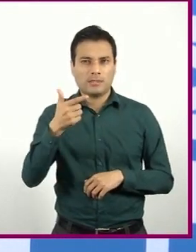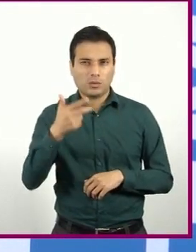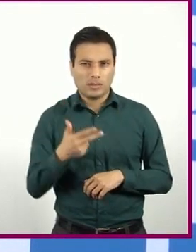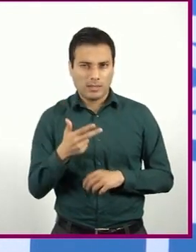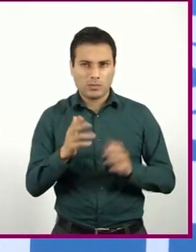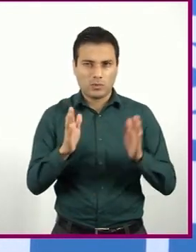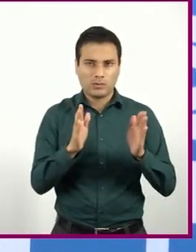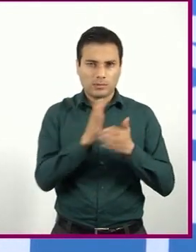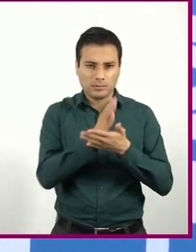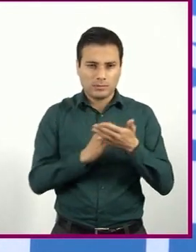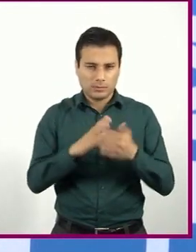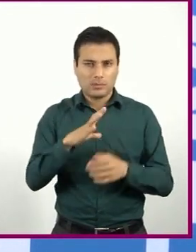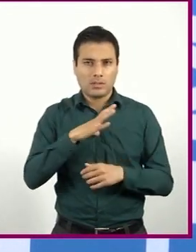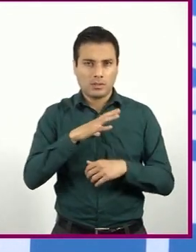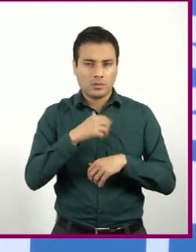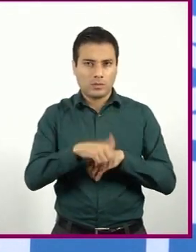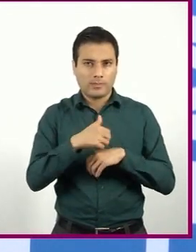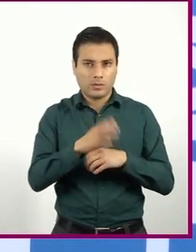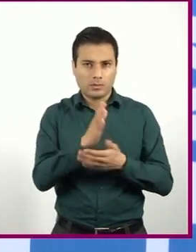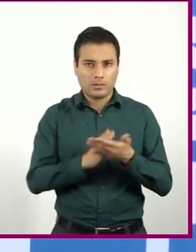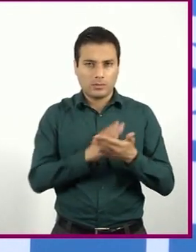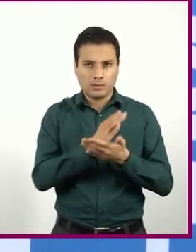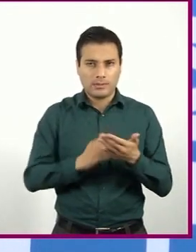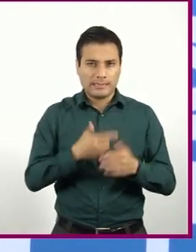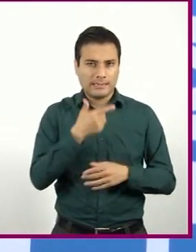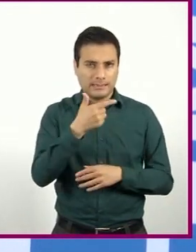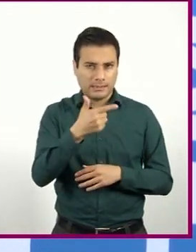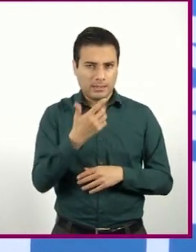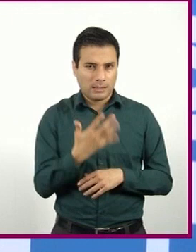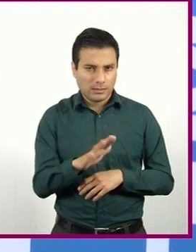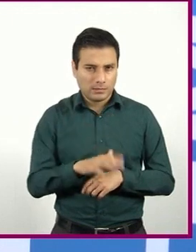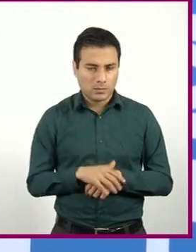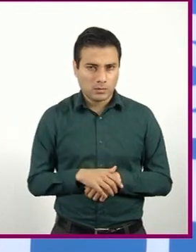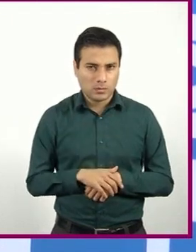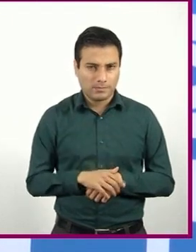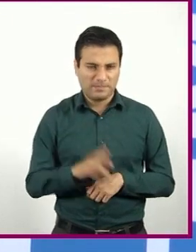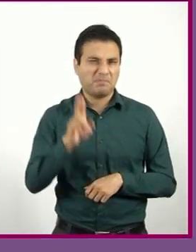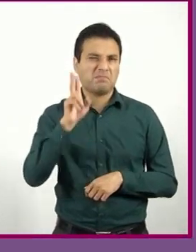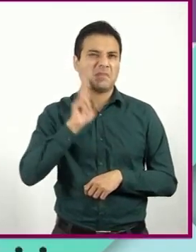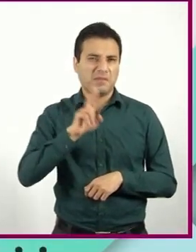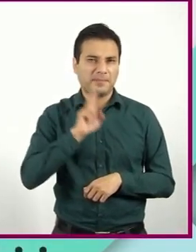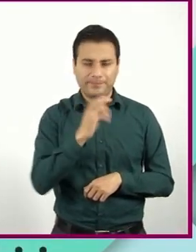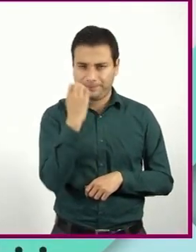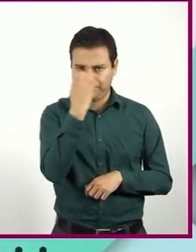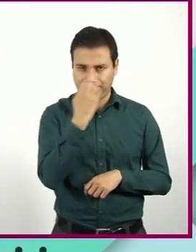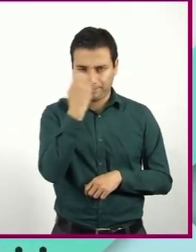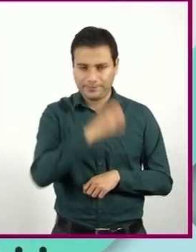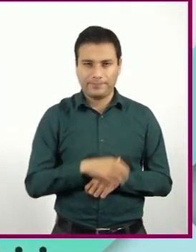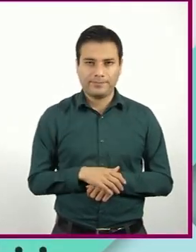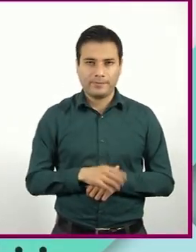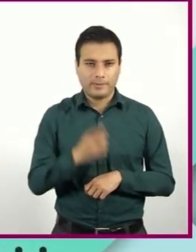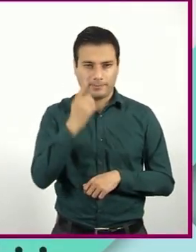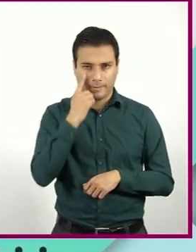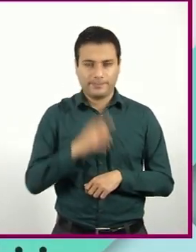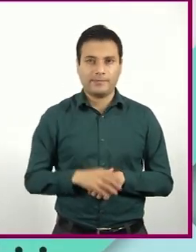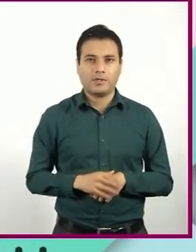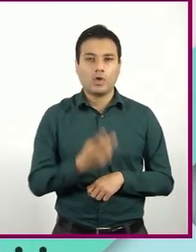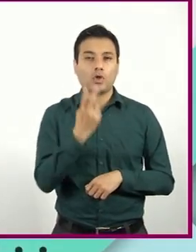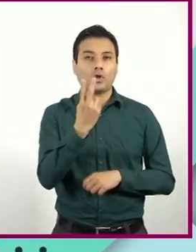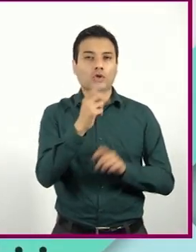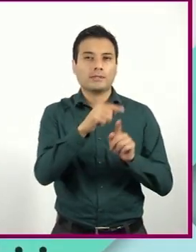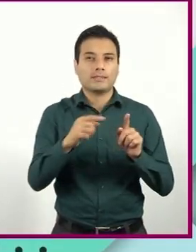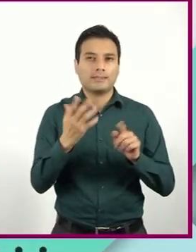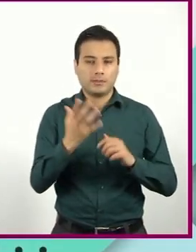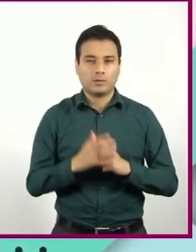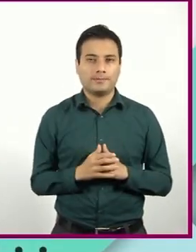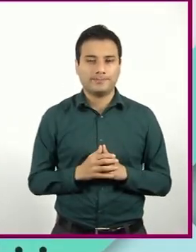7/8 estaba la fracción 7/10. Verifiquemos. Dividimos 2 entre